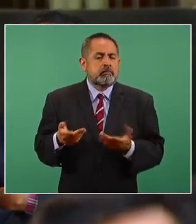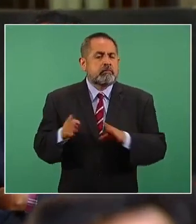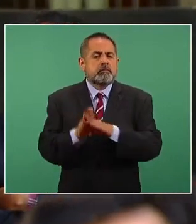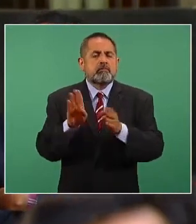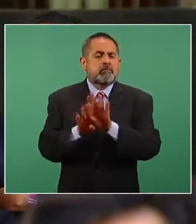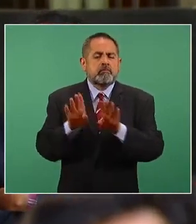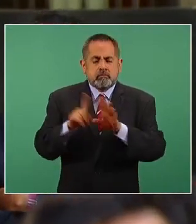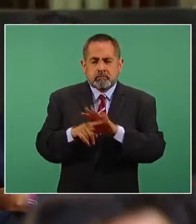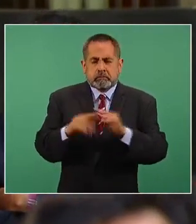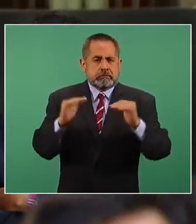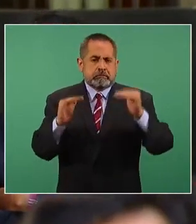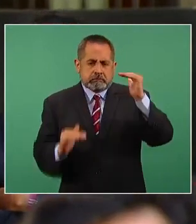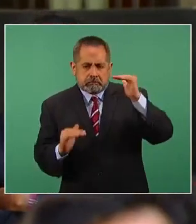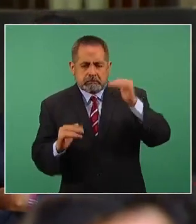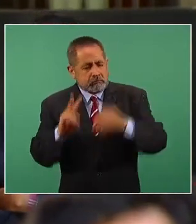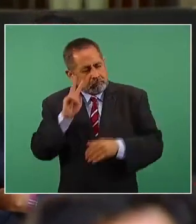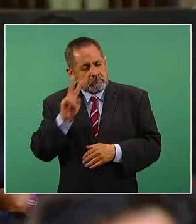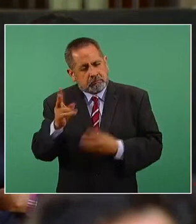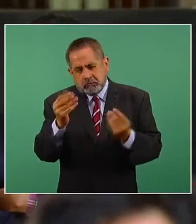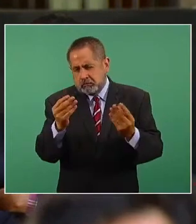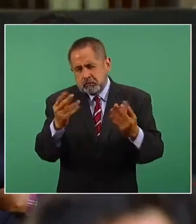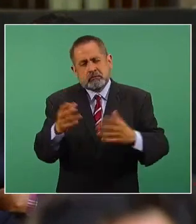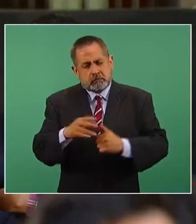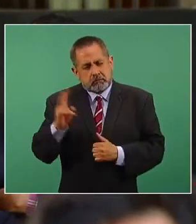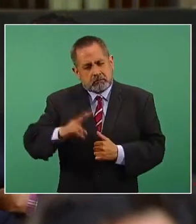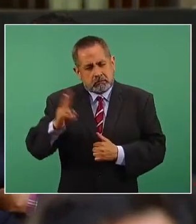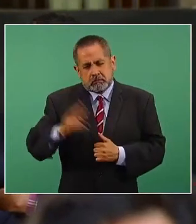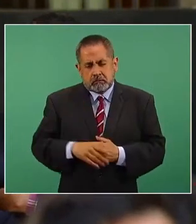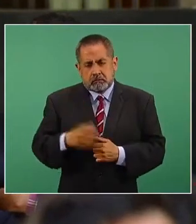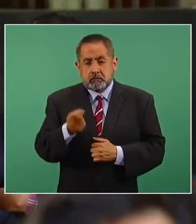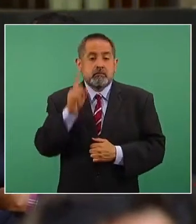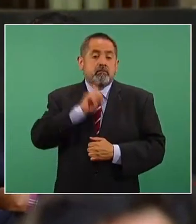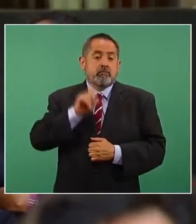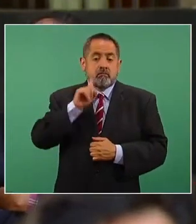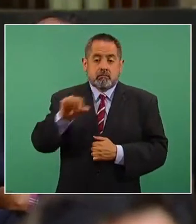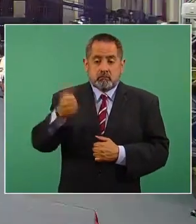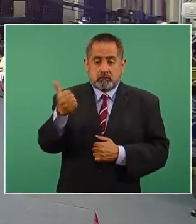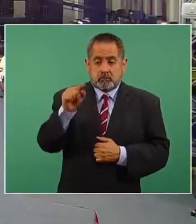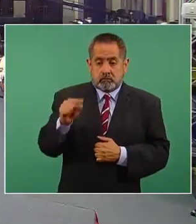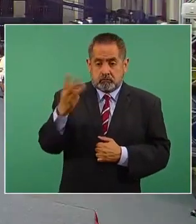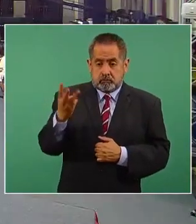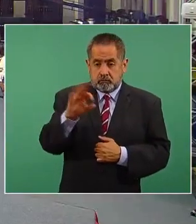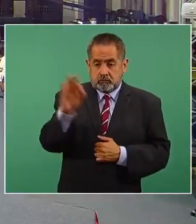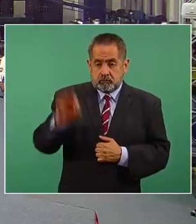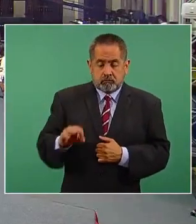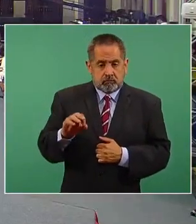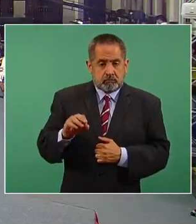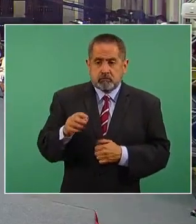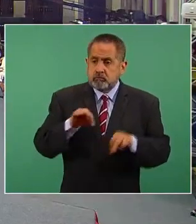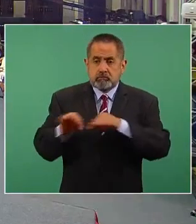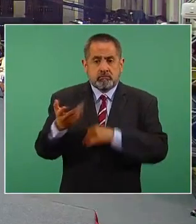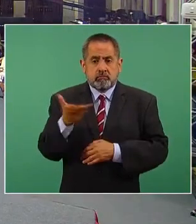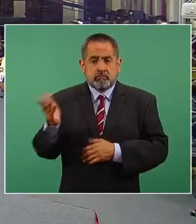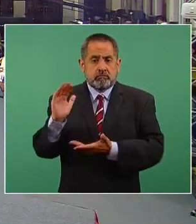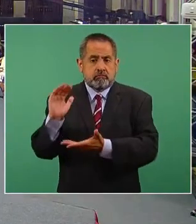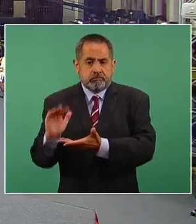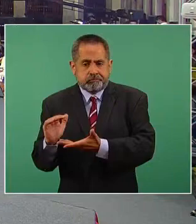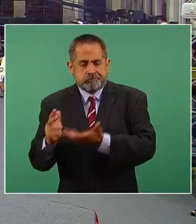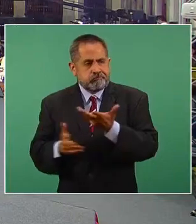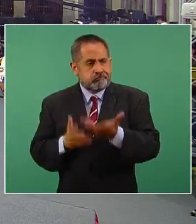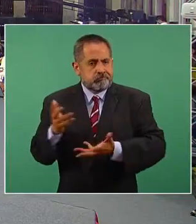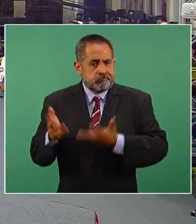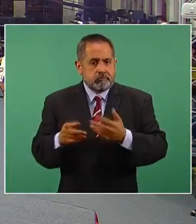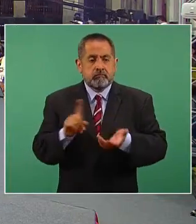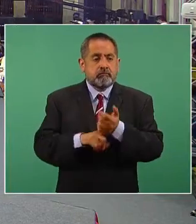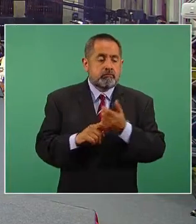brecha completamente notoria. Las mujeres tienen un 11.3% en la pérdida de los empleos y a su vez